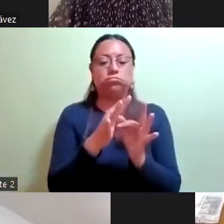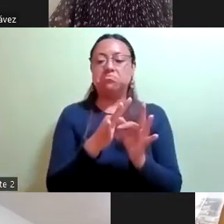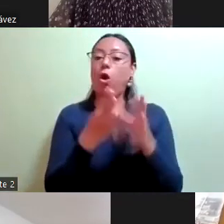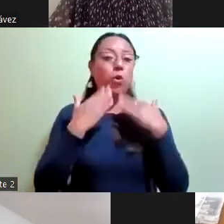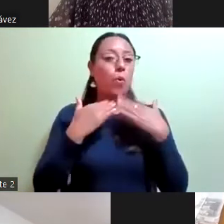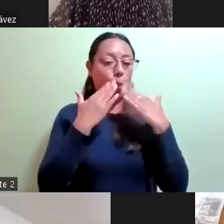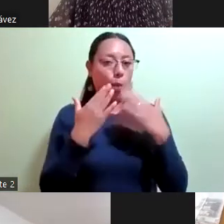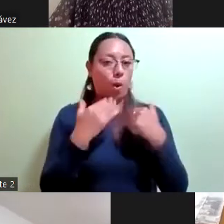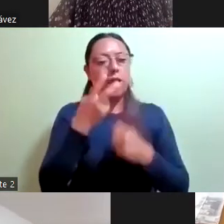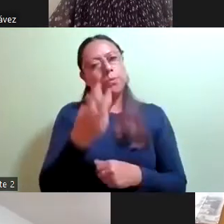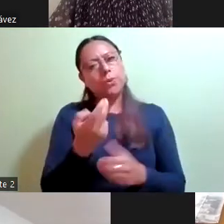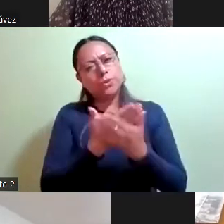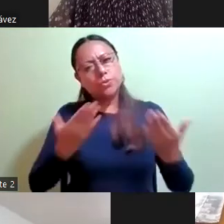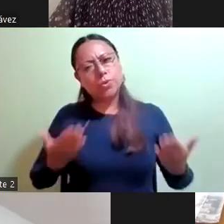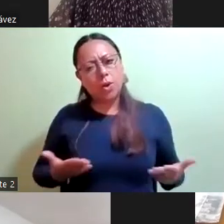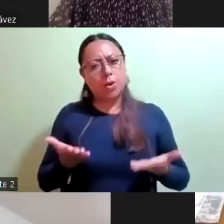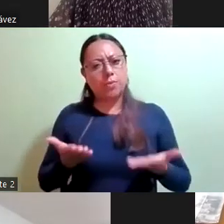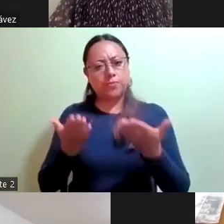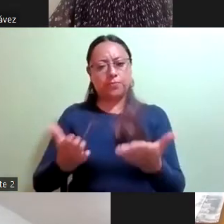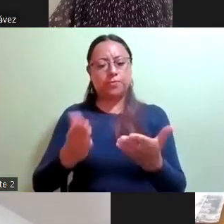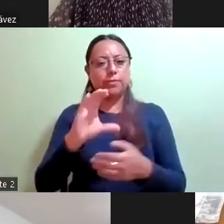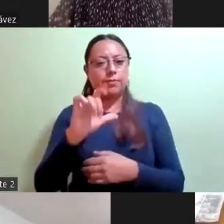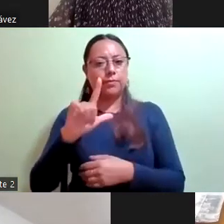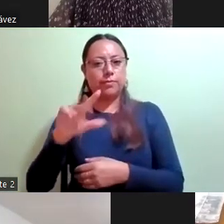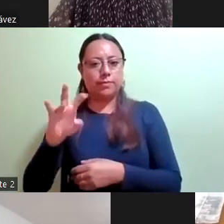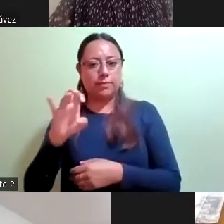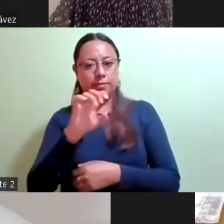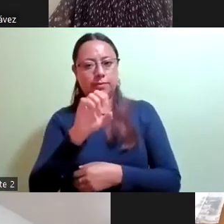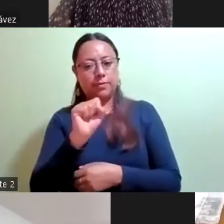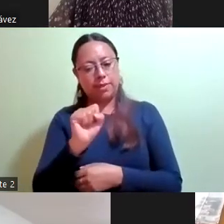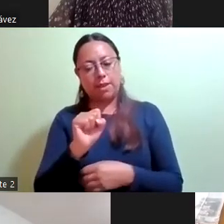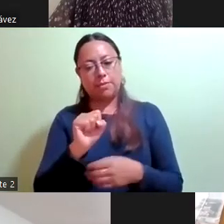por lo cual no se proporcionaron las claves de acceso al portal de Internet.